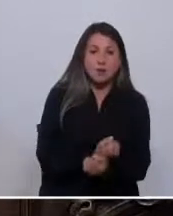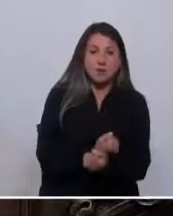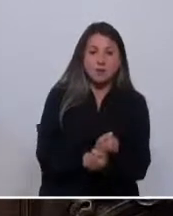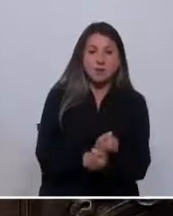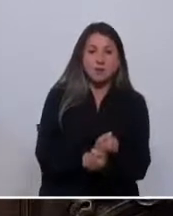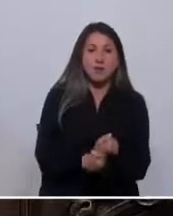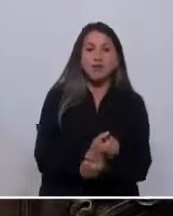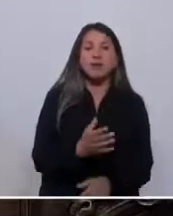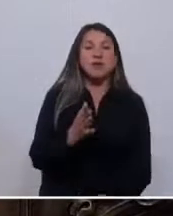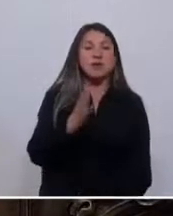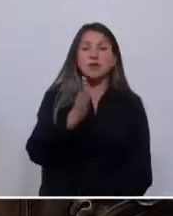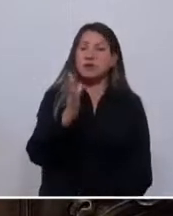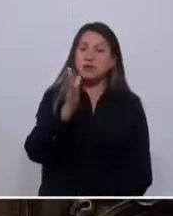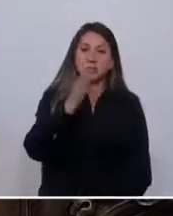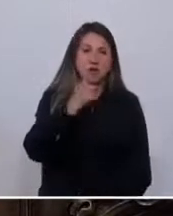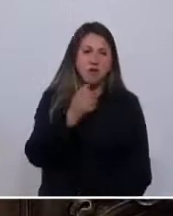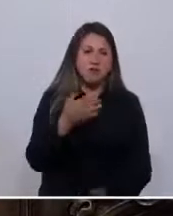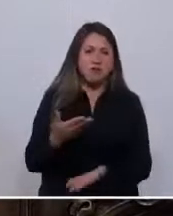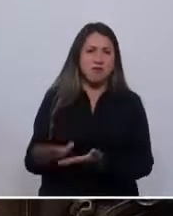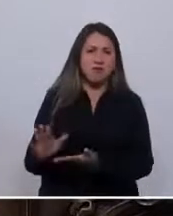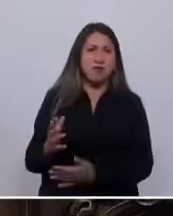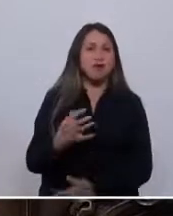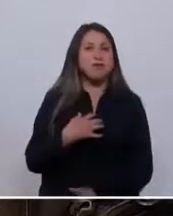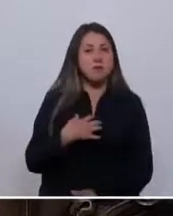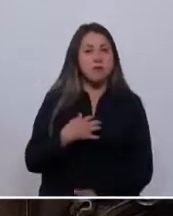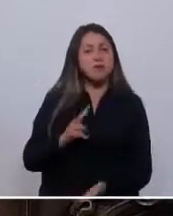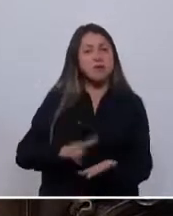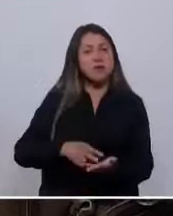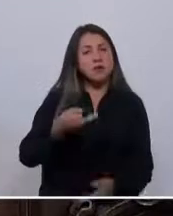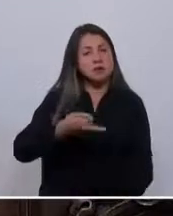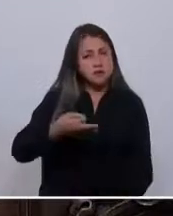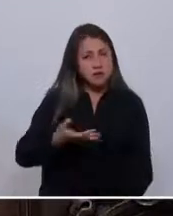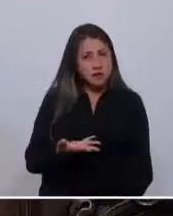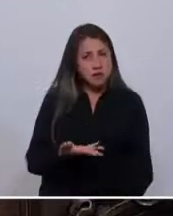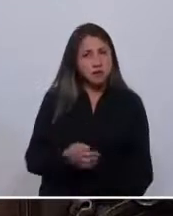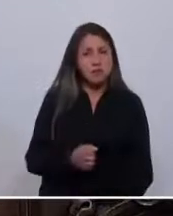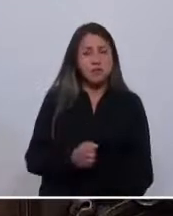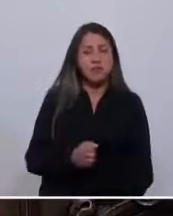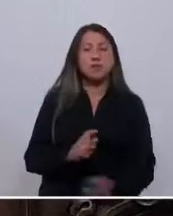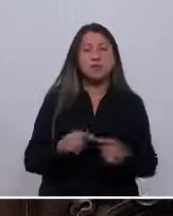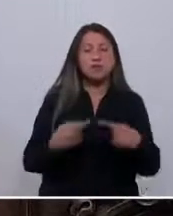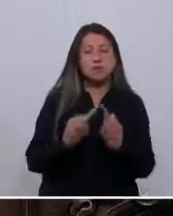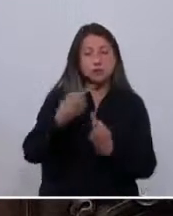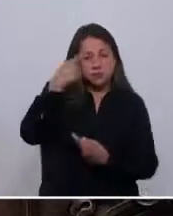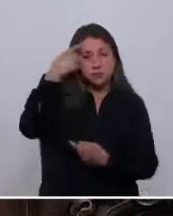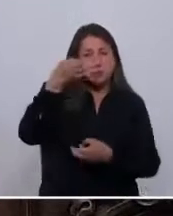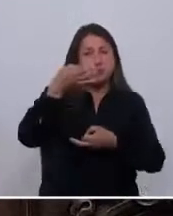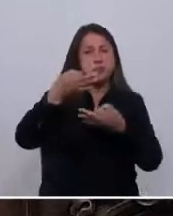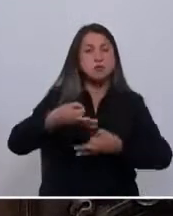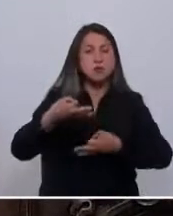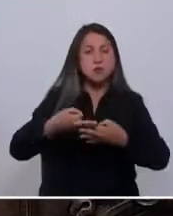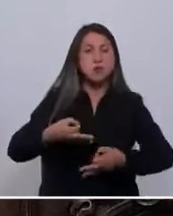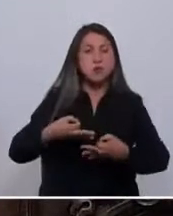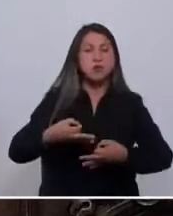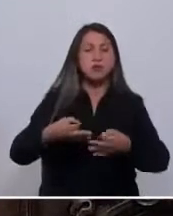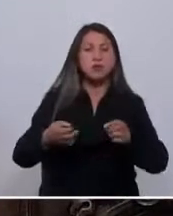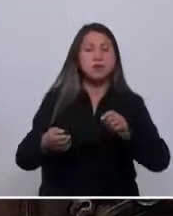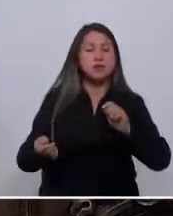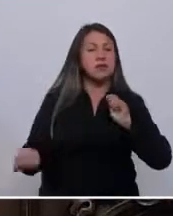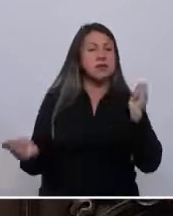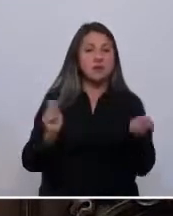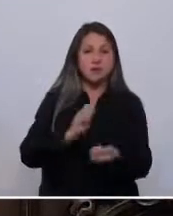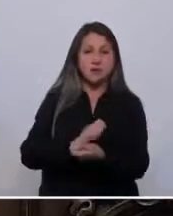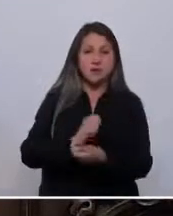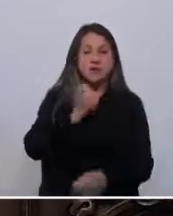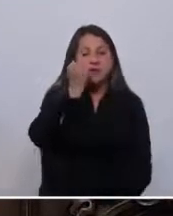no hay lugar para el miedo. Es cierto. Estamos convencidos de cambiar nuestro